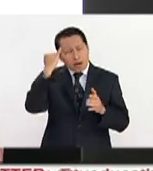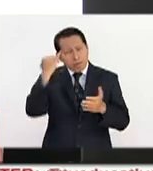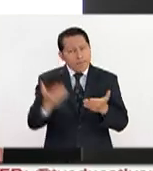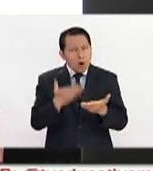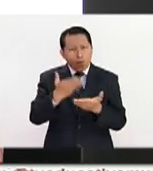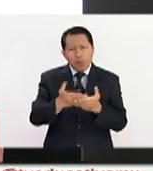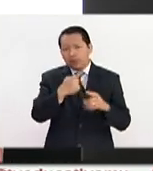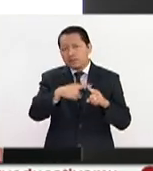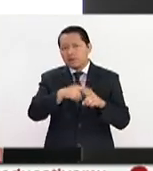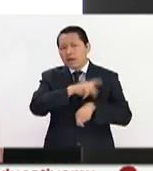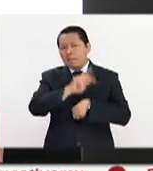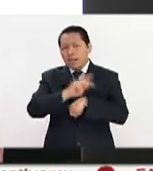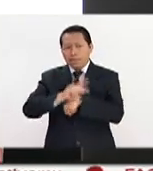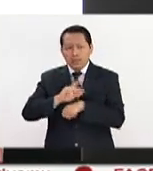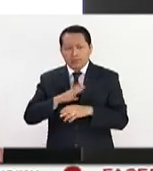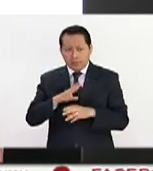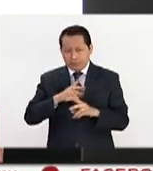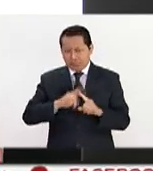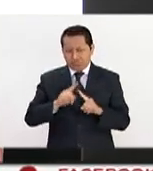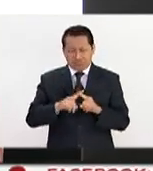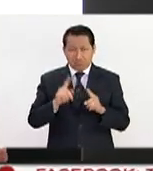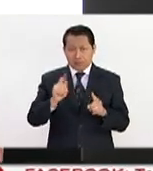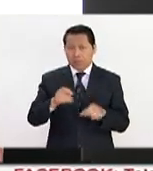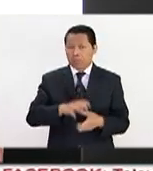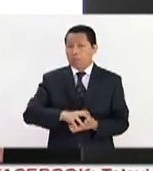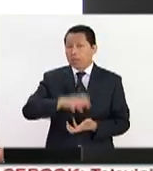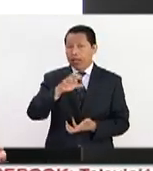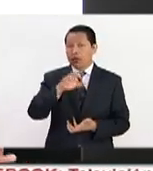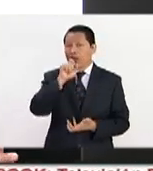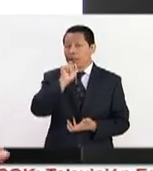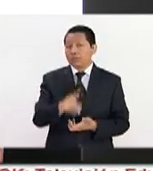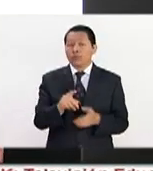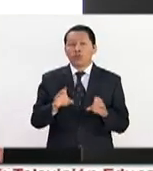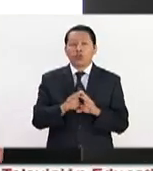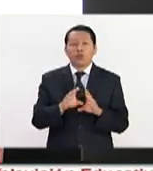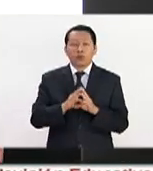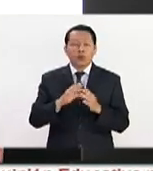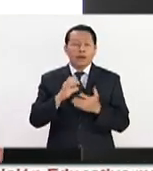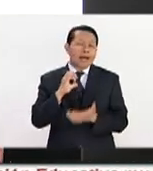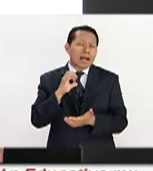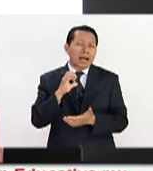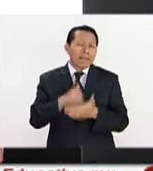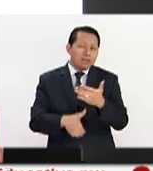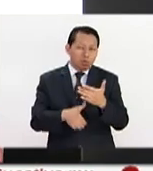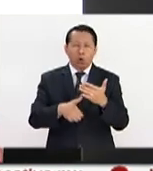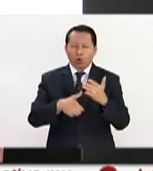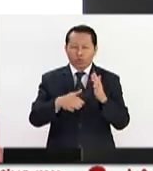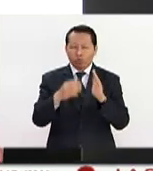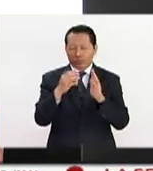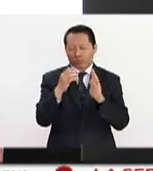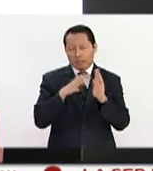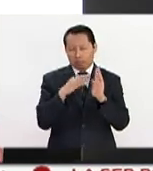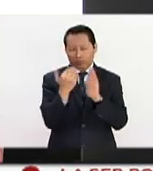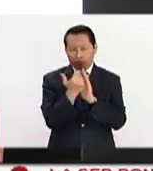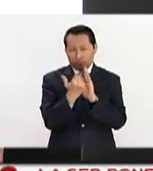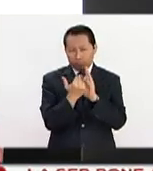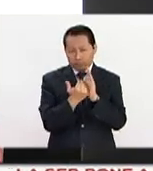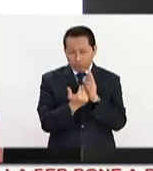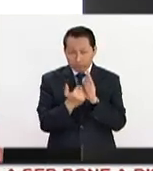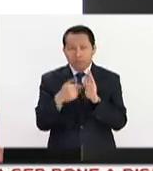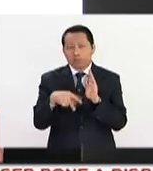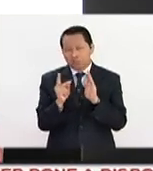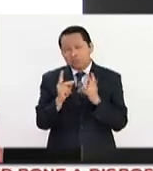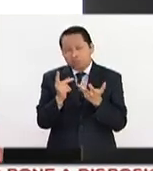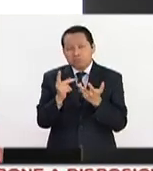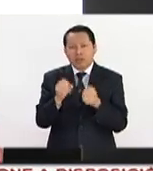que los países han presentado en la mayoría de los capítulos del texto a negociar, pero sin